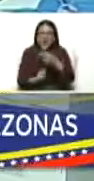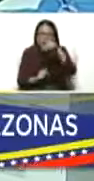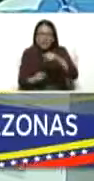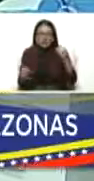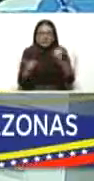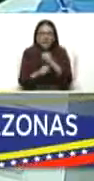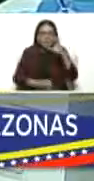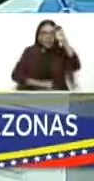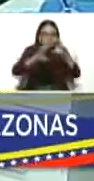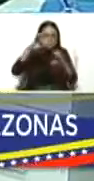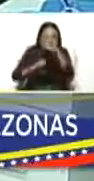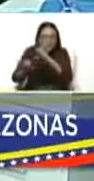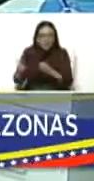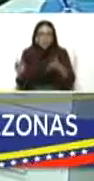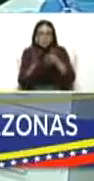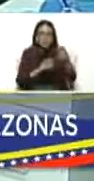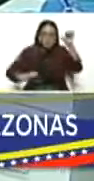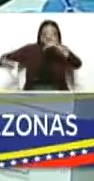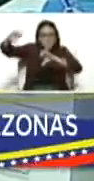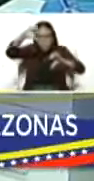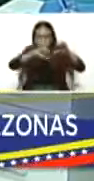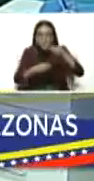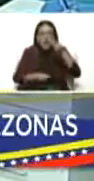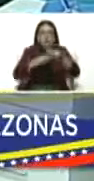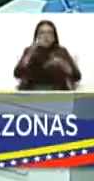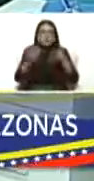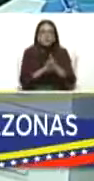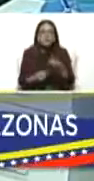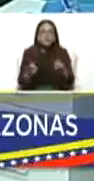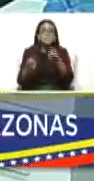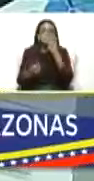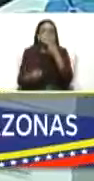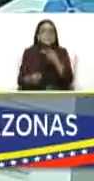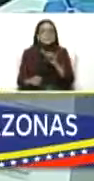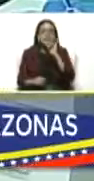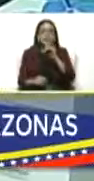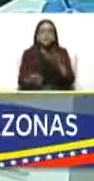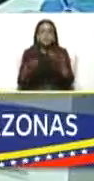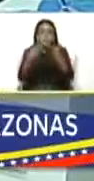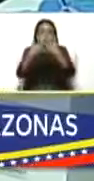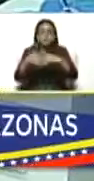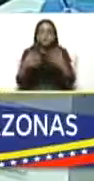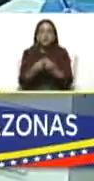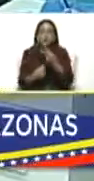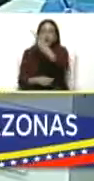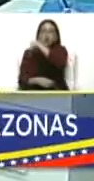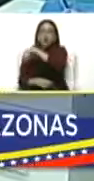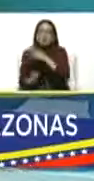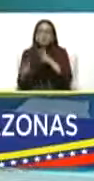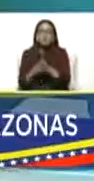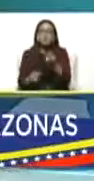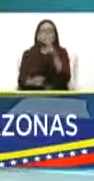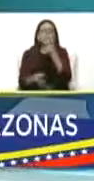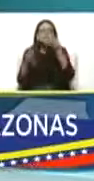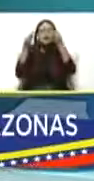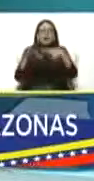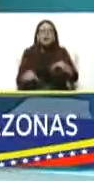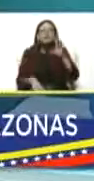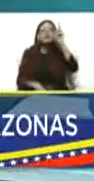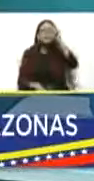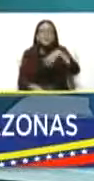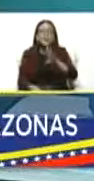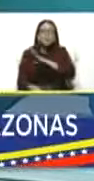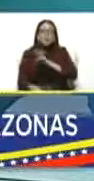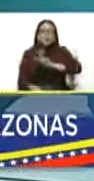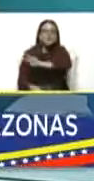fundarlo. Y yo quiero en el segundo semestre de este año que concretemos la idea y aquí en